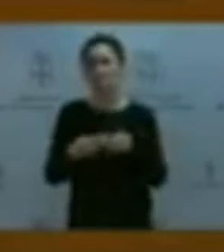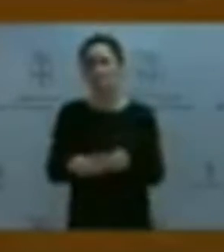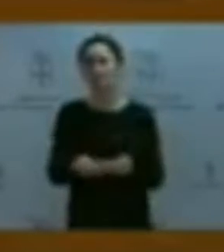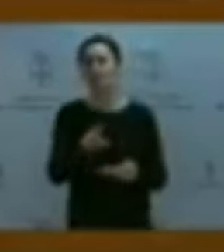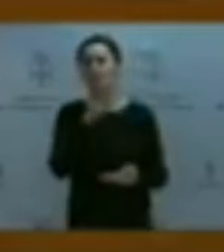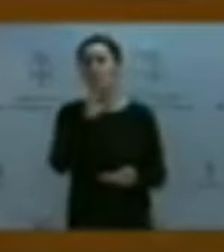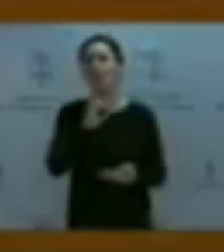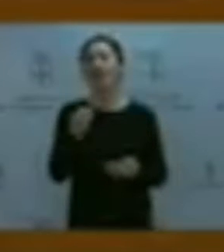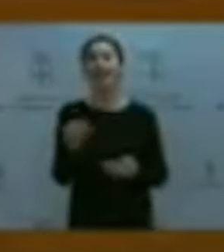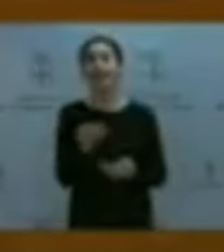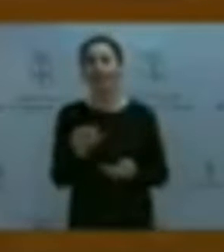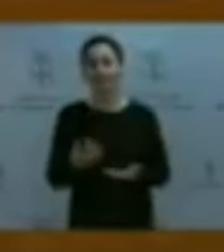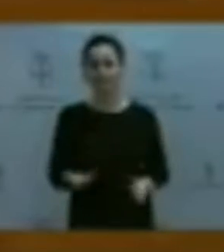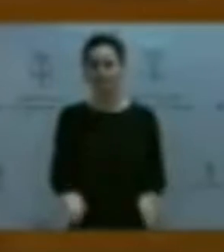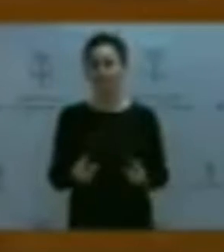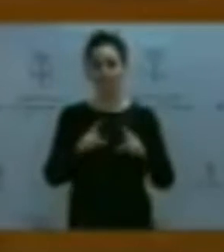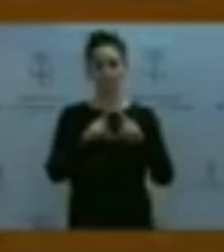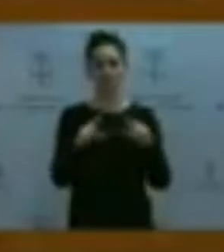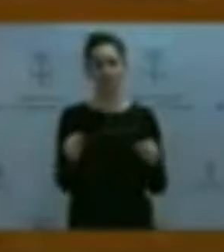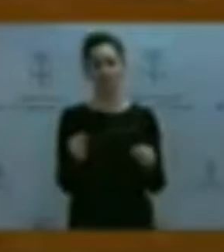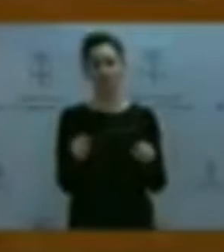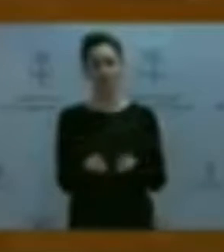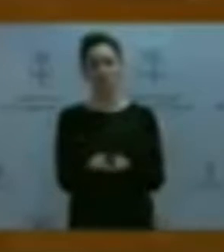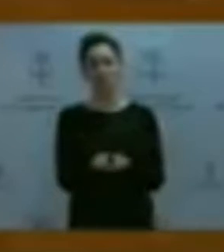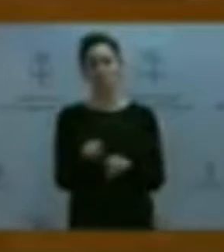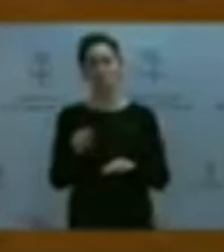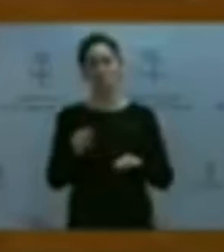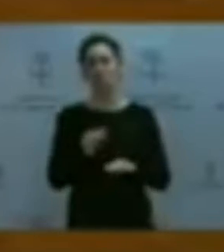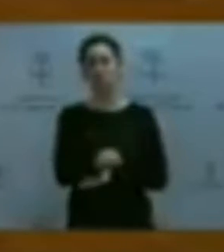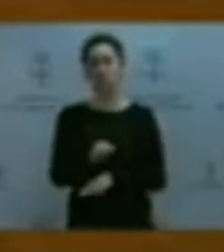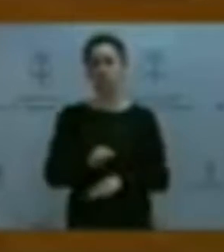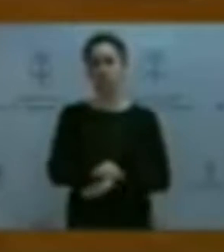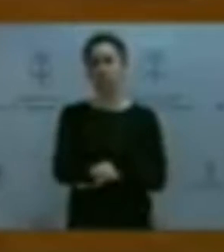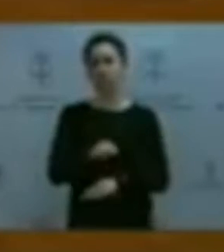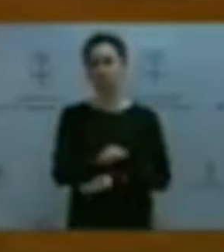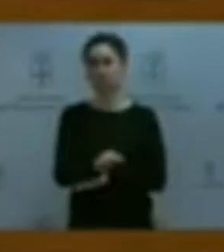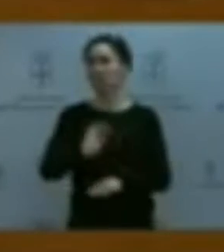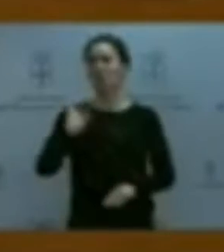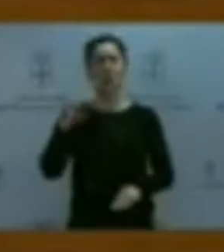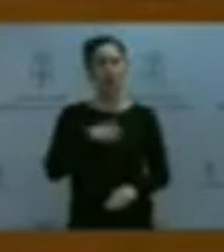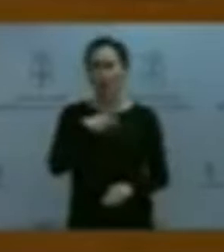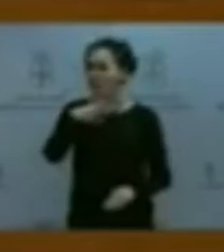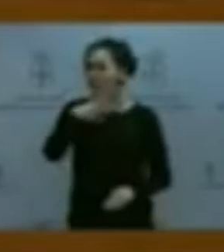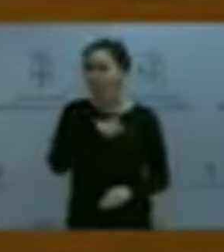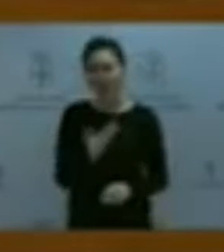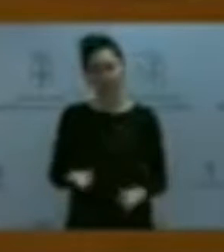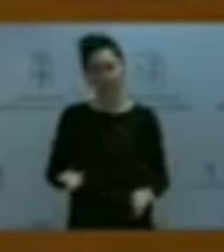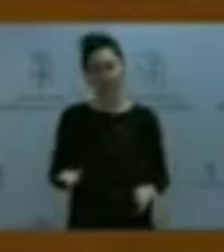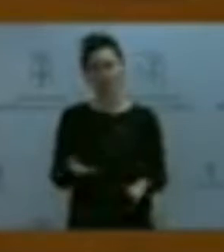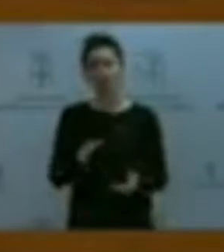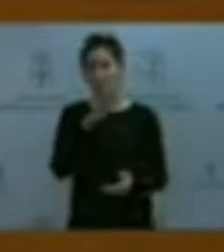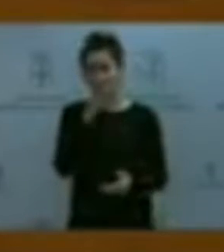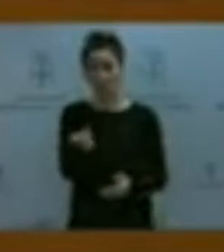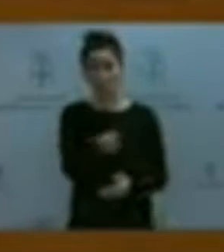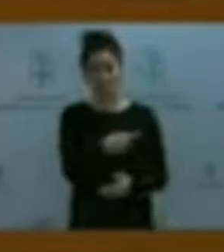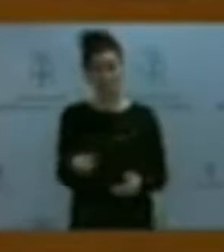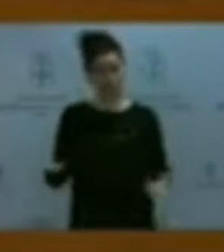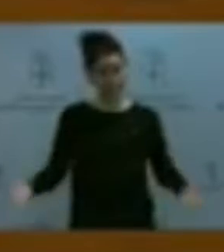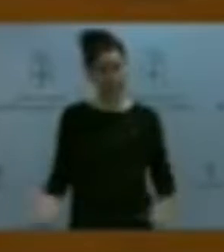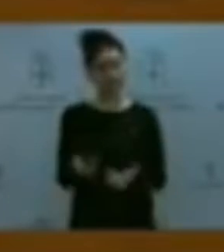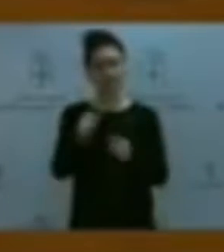seguir pagando gastos de mantenimiento de ruinas, consejero, que ustedes han fomentado y sabiendo que los presupuestos son limitados. No se